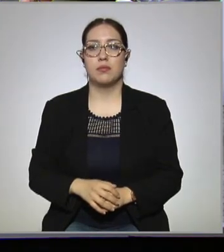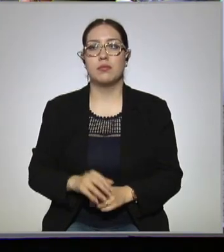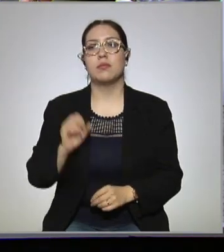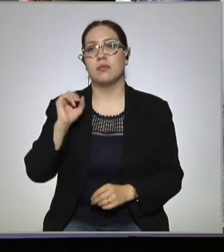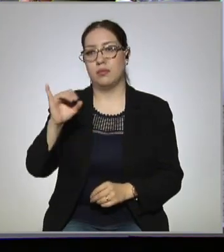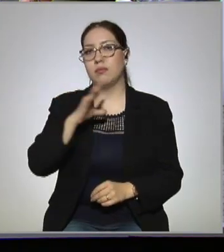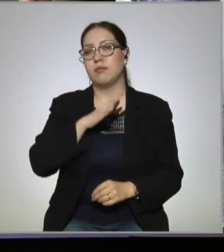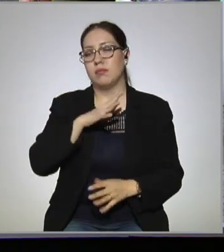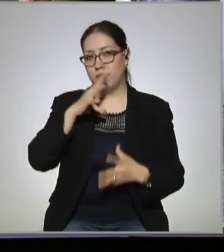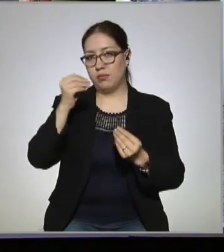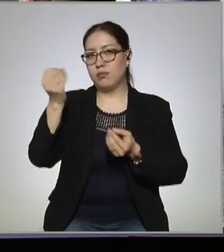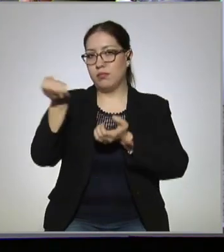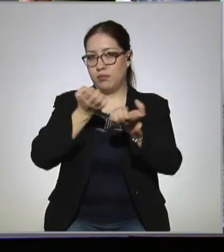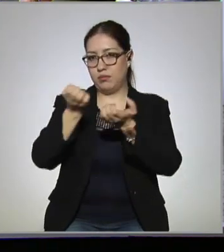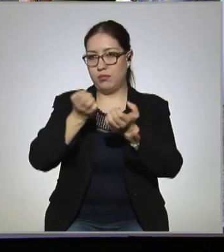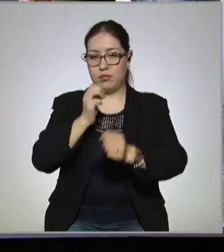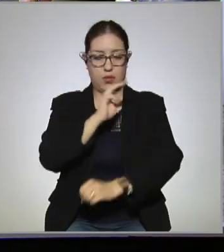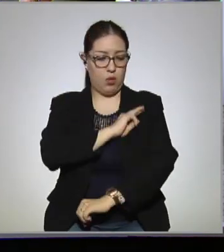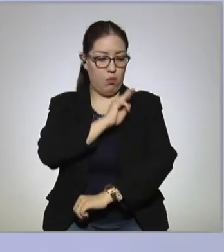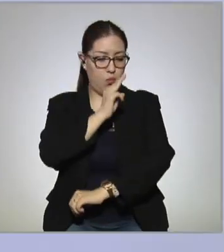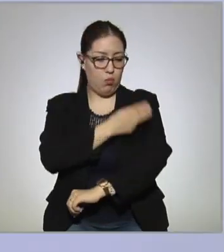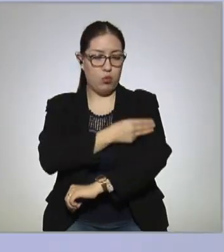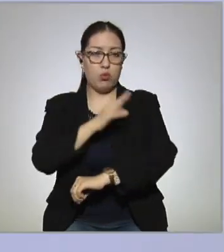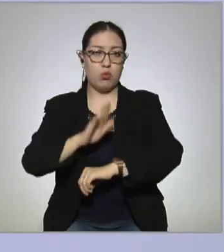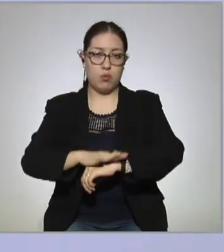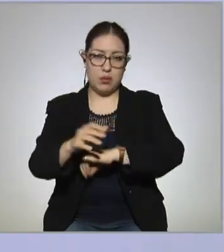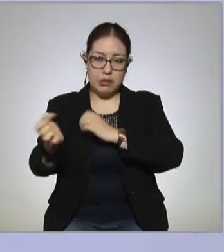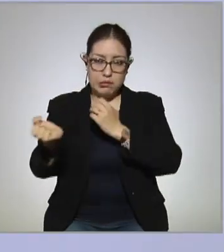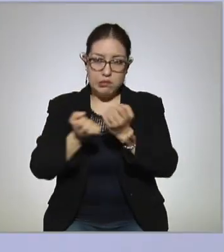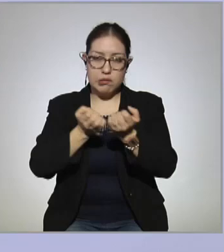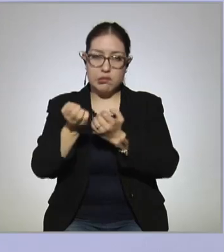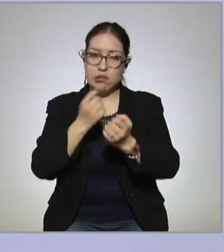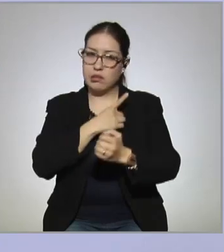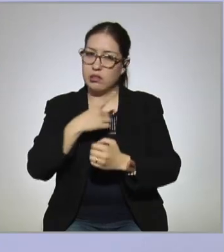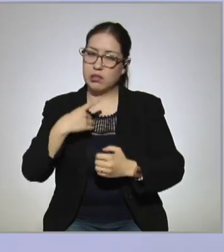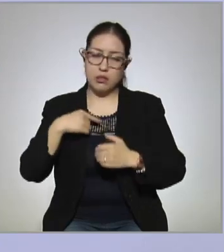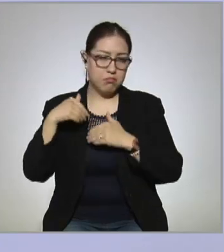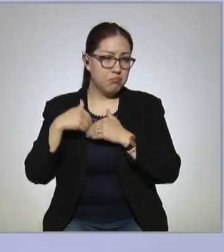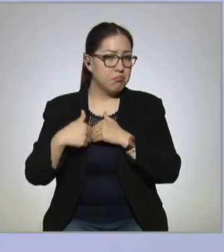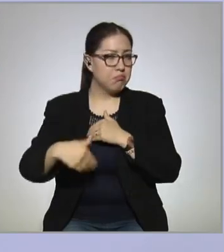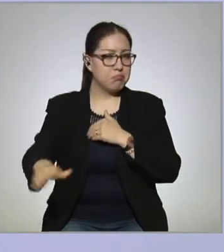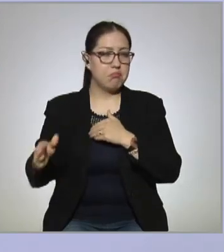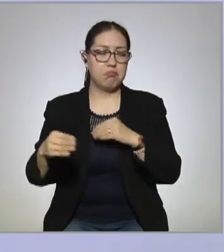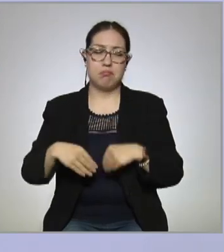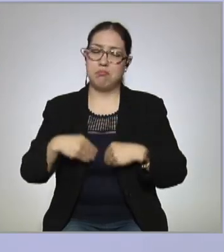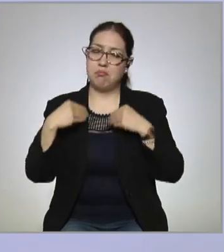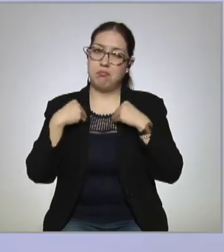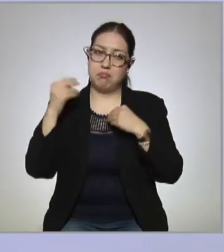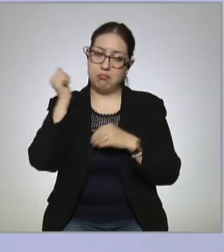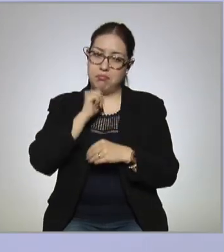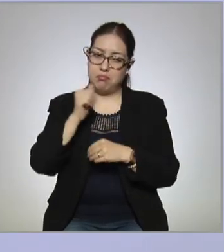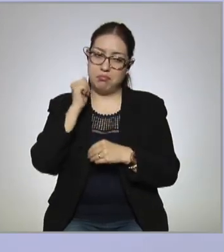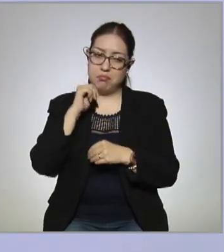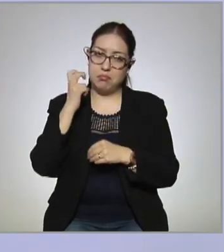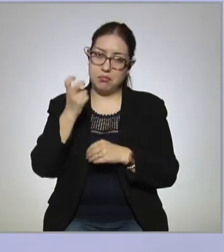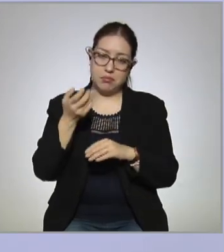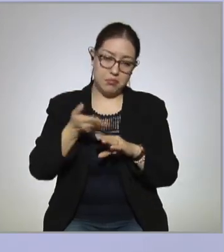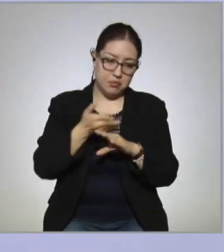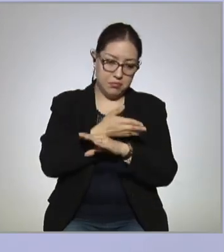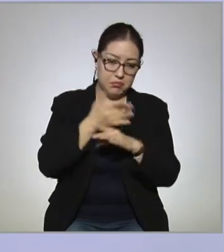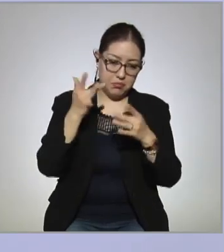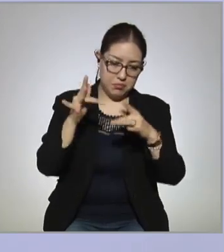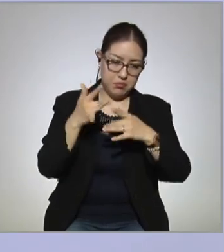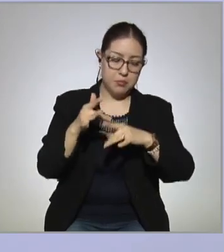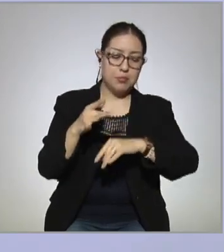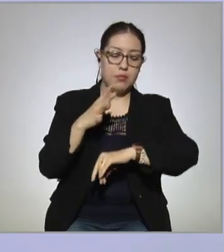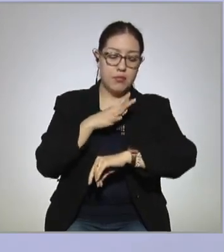de fortalecimiento muscular que ya se tienen que adoptar para toda la vida, ¿no? Después de este tipo de lesiones, y eso les va a